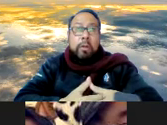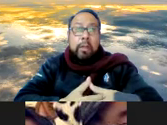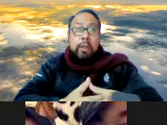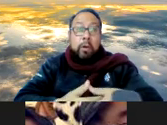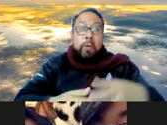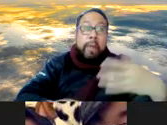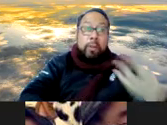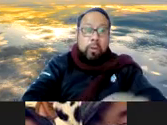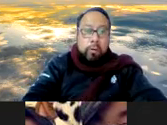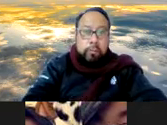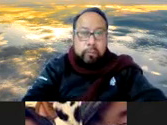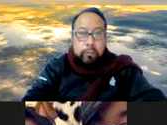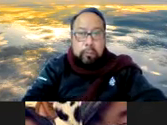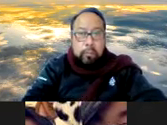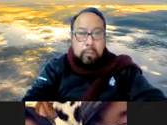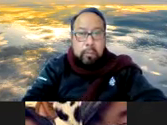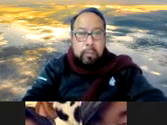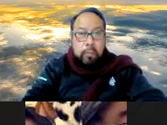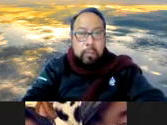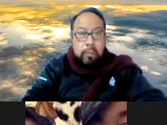todo un método